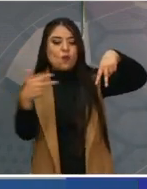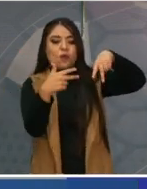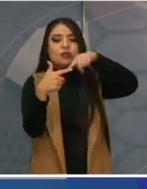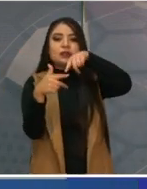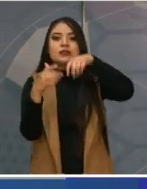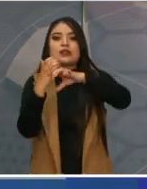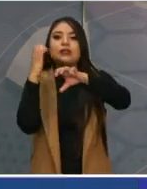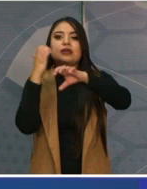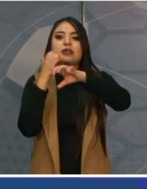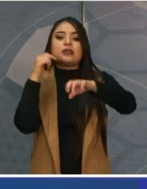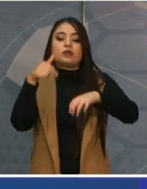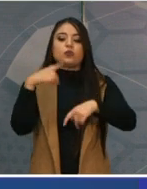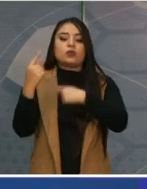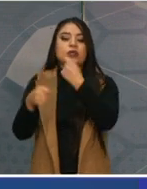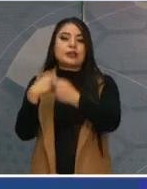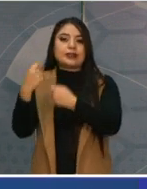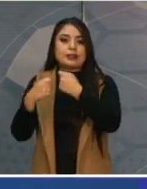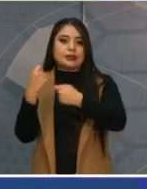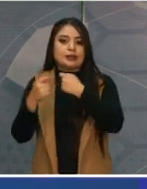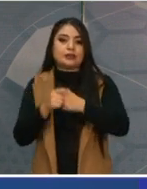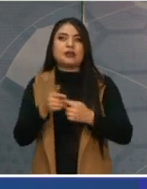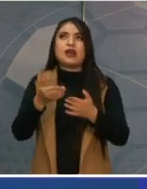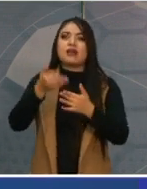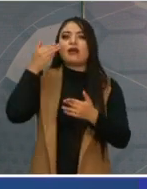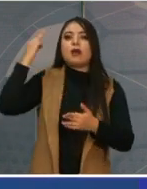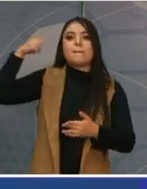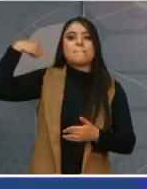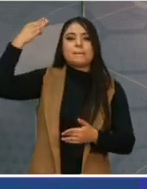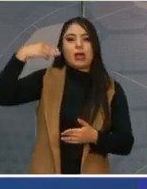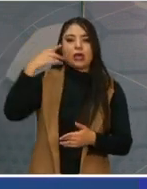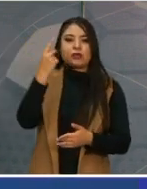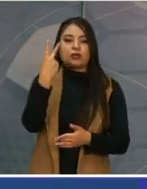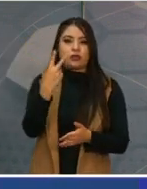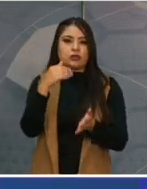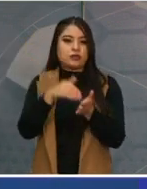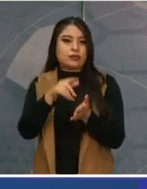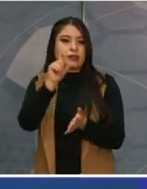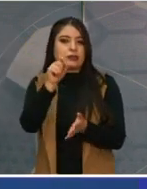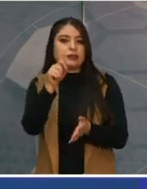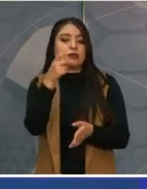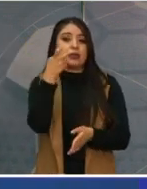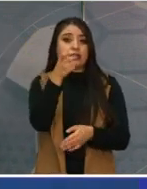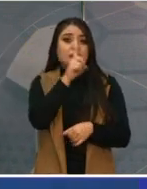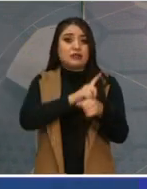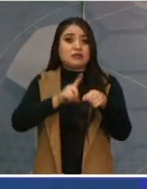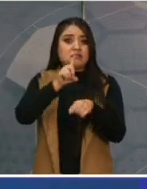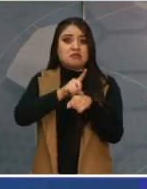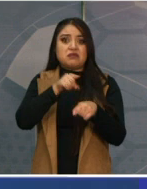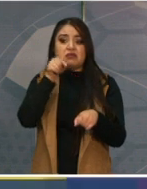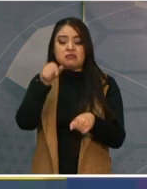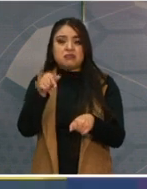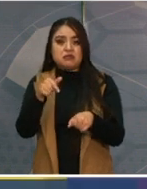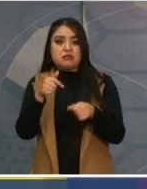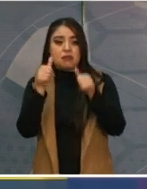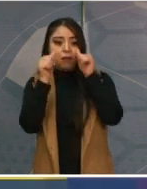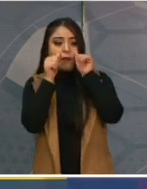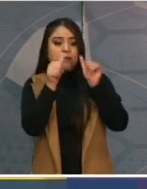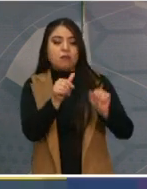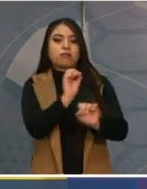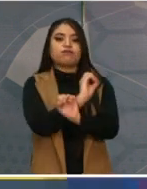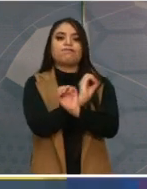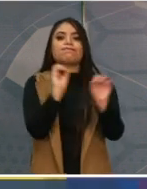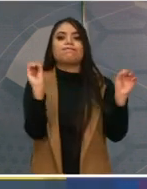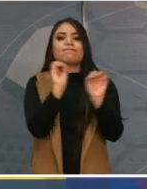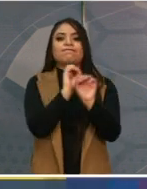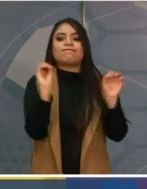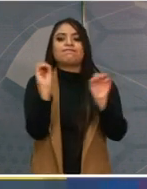departamental en marzo del 2020. Desde ese día, la aseguradora que designó dicha empresa se niega a brindarle